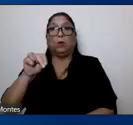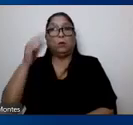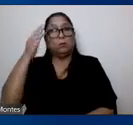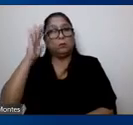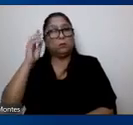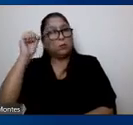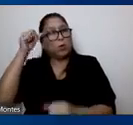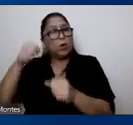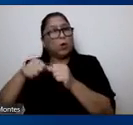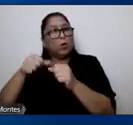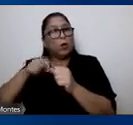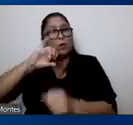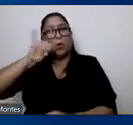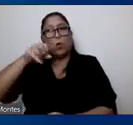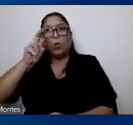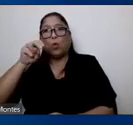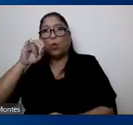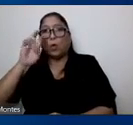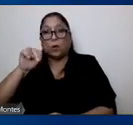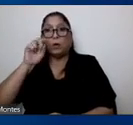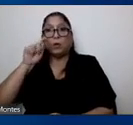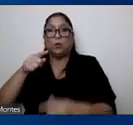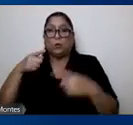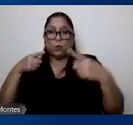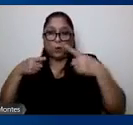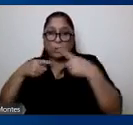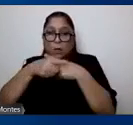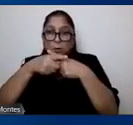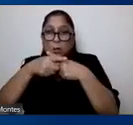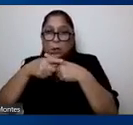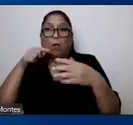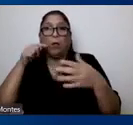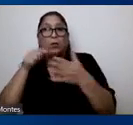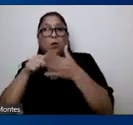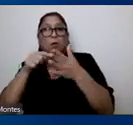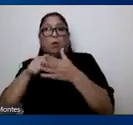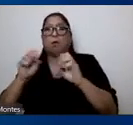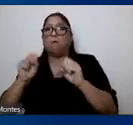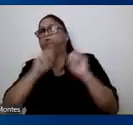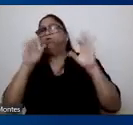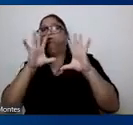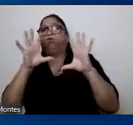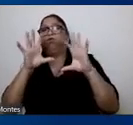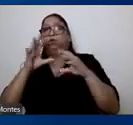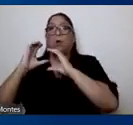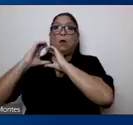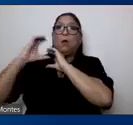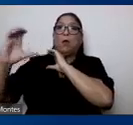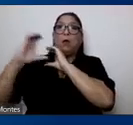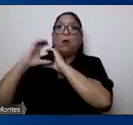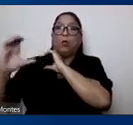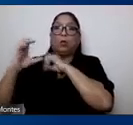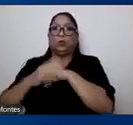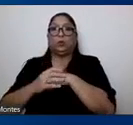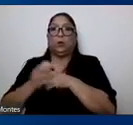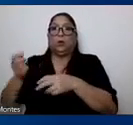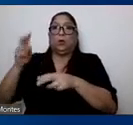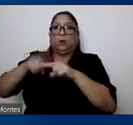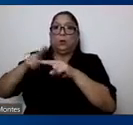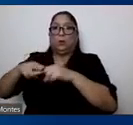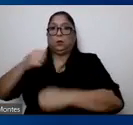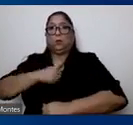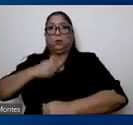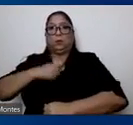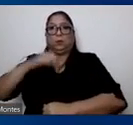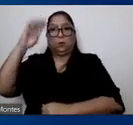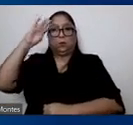Girón Junín, en donde pues son interceptados y dinamitados el bus donde transportaba a estos